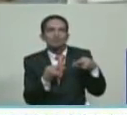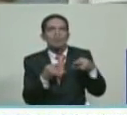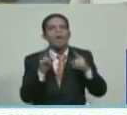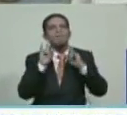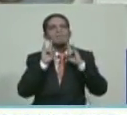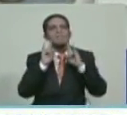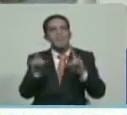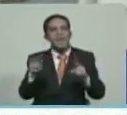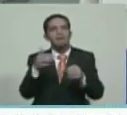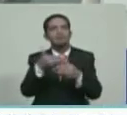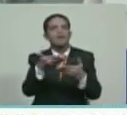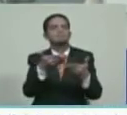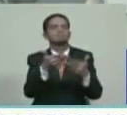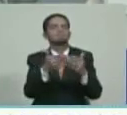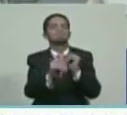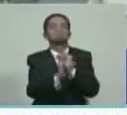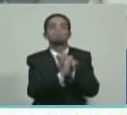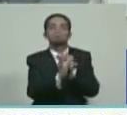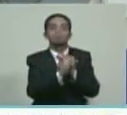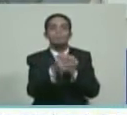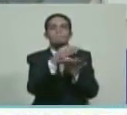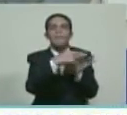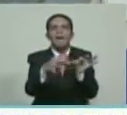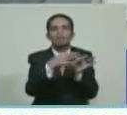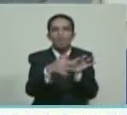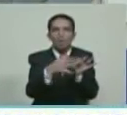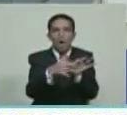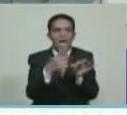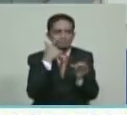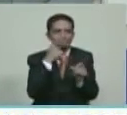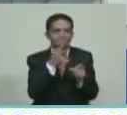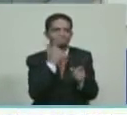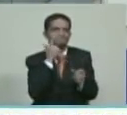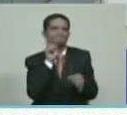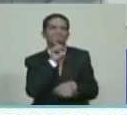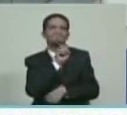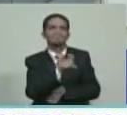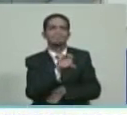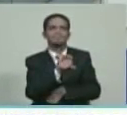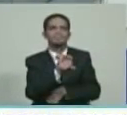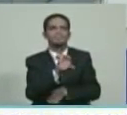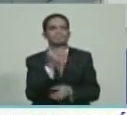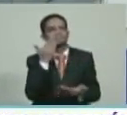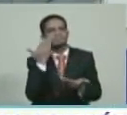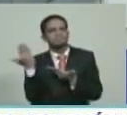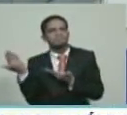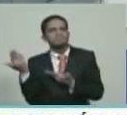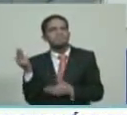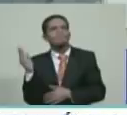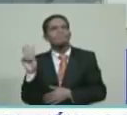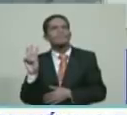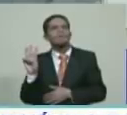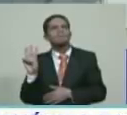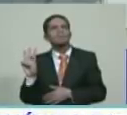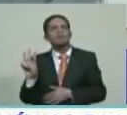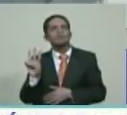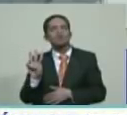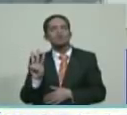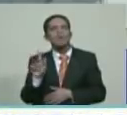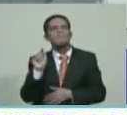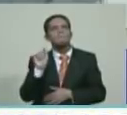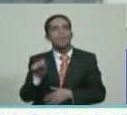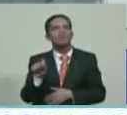la página principal del petró quienes podrán ingresar a través de la dirección www punto petro